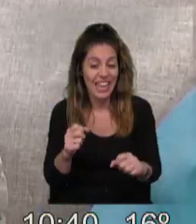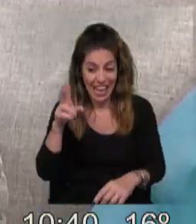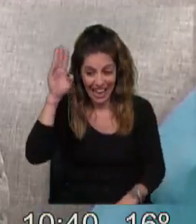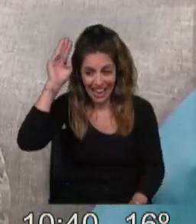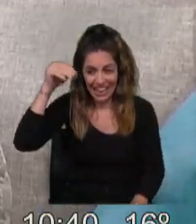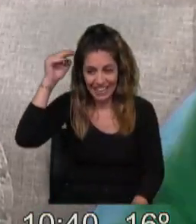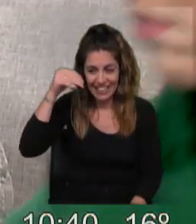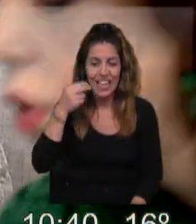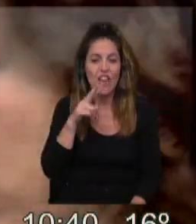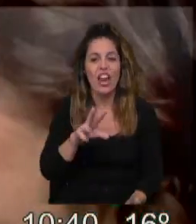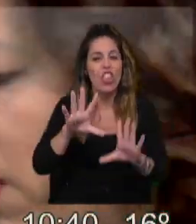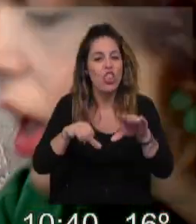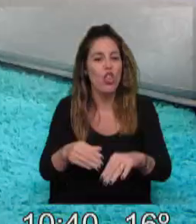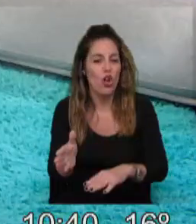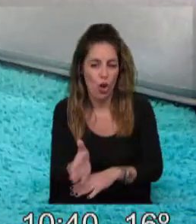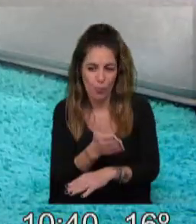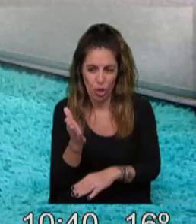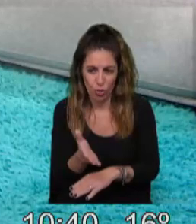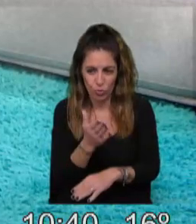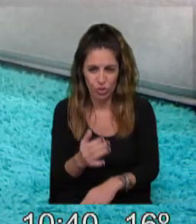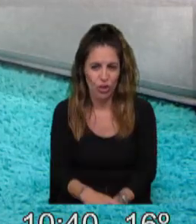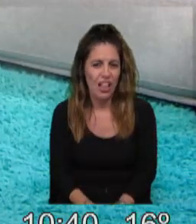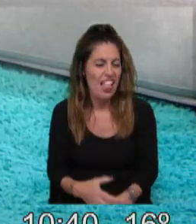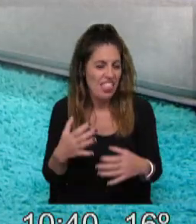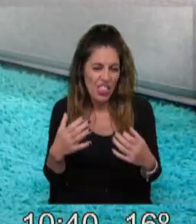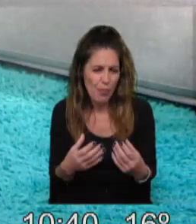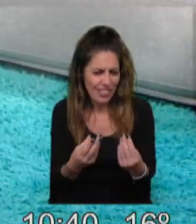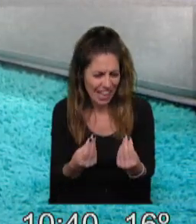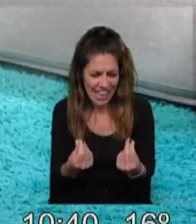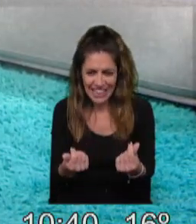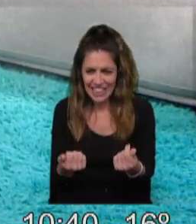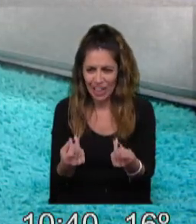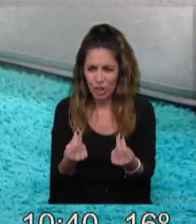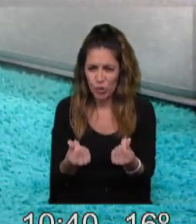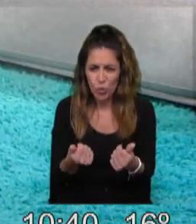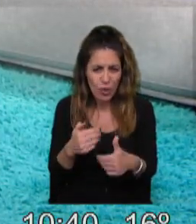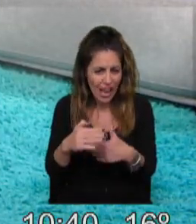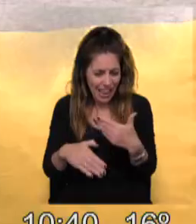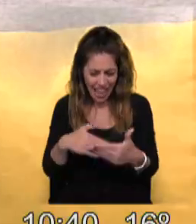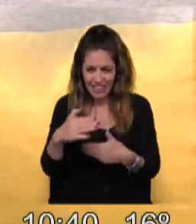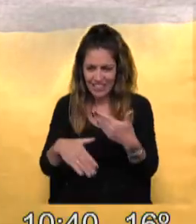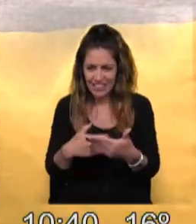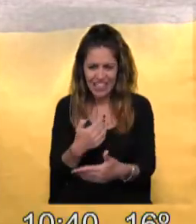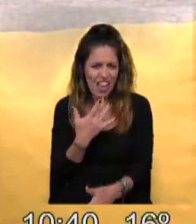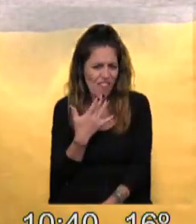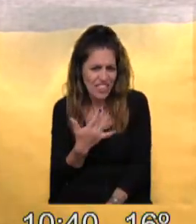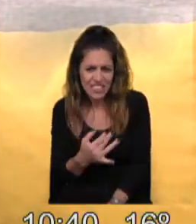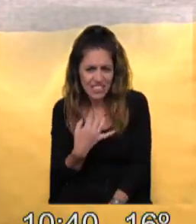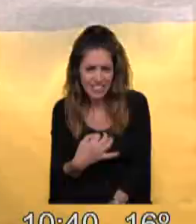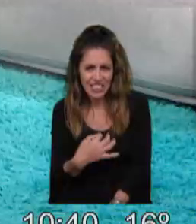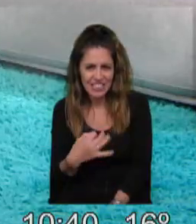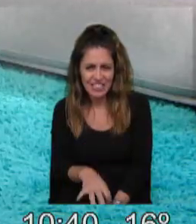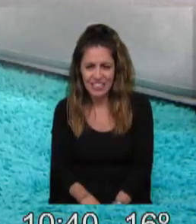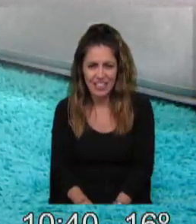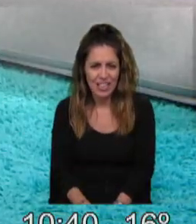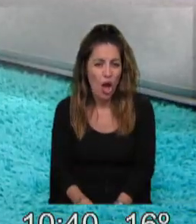ver todos los productos. No. Me encanta. De verdad, la textura, la belleza de cada una de las telas. Mirá qué lindo. Claro.